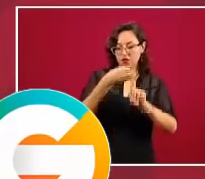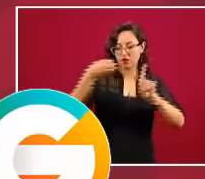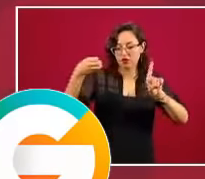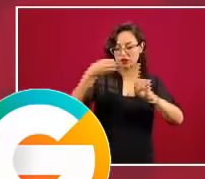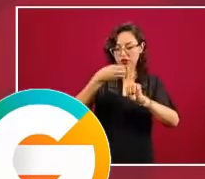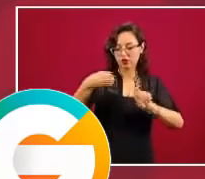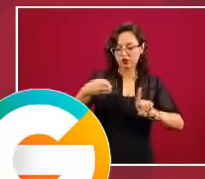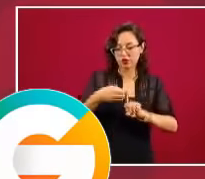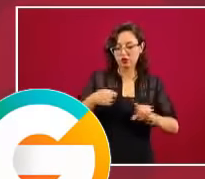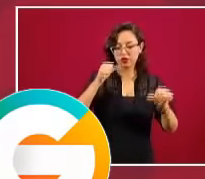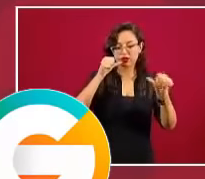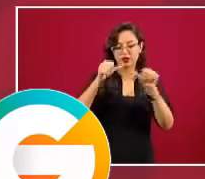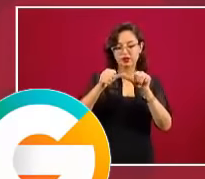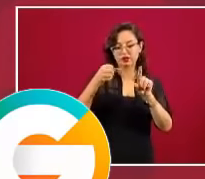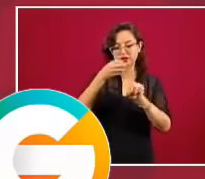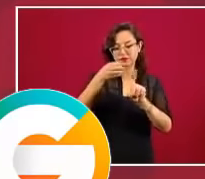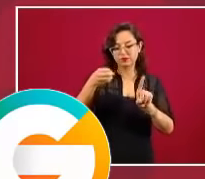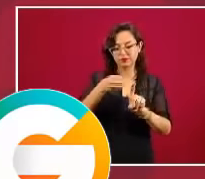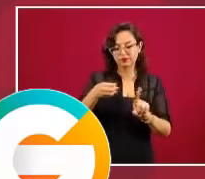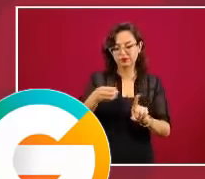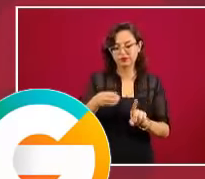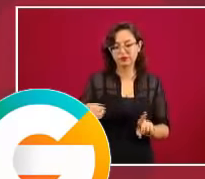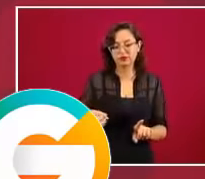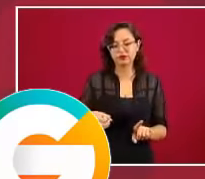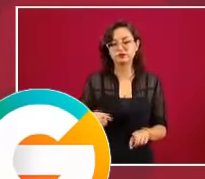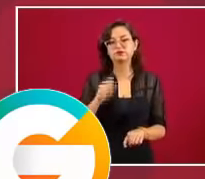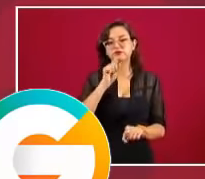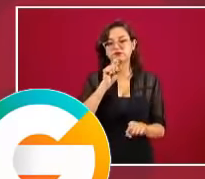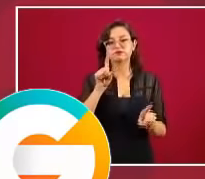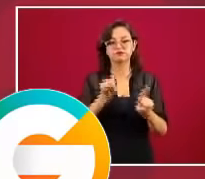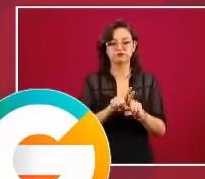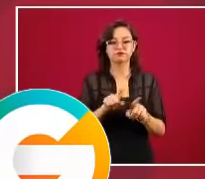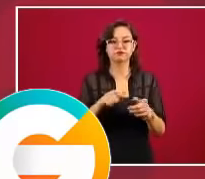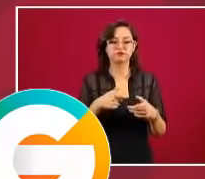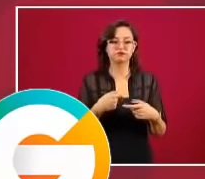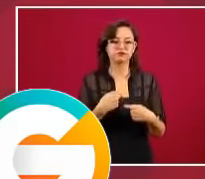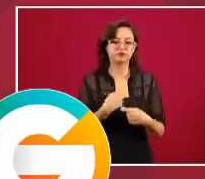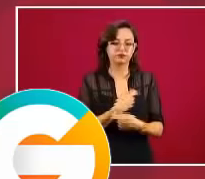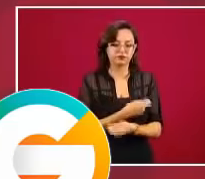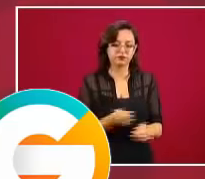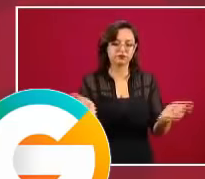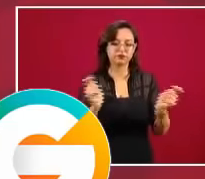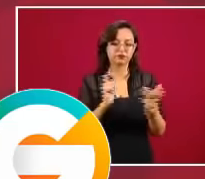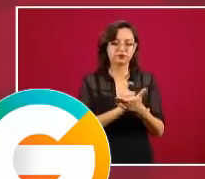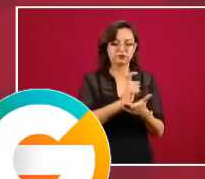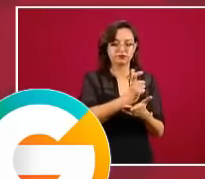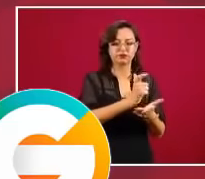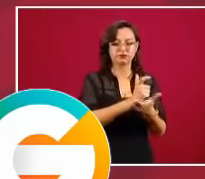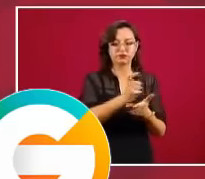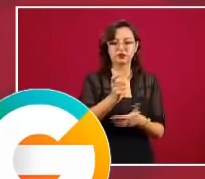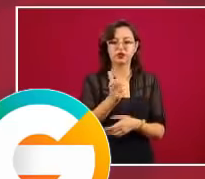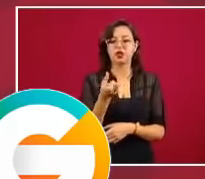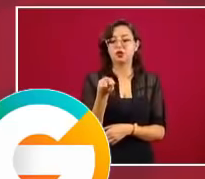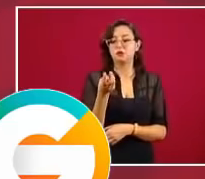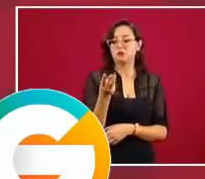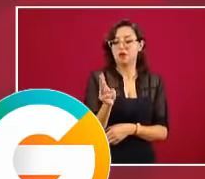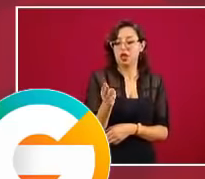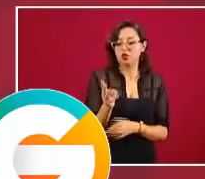a las letras de los apellidos, se va a ir distribuyendo para que en todo mayo se